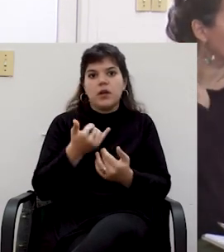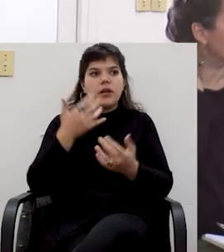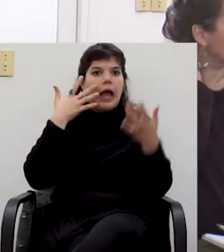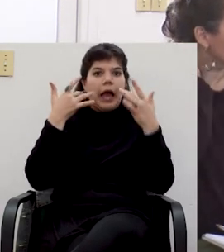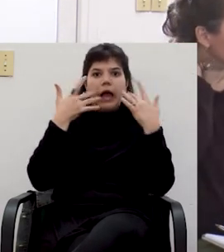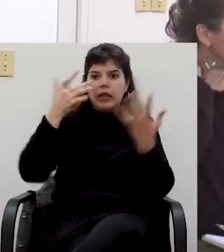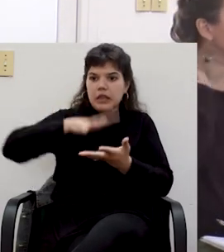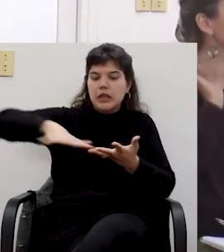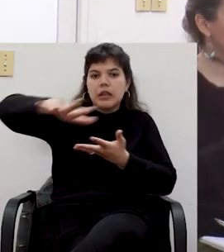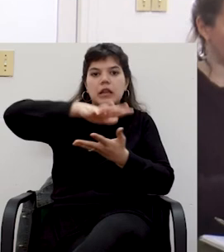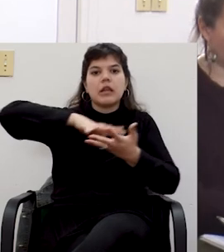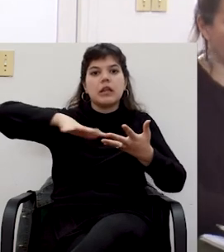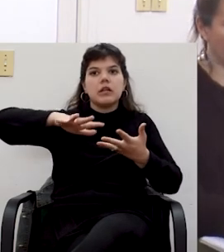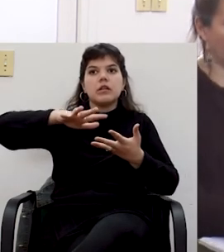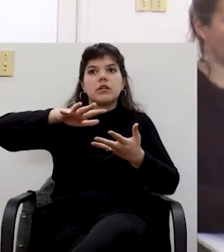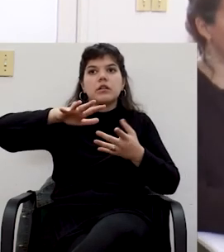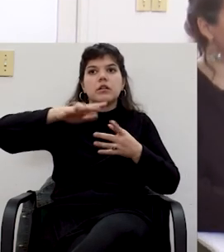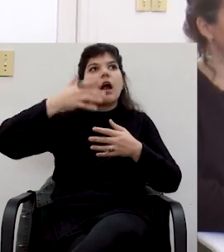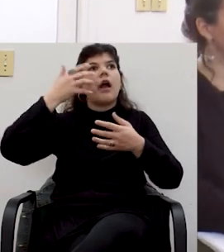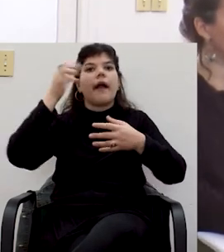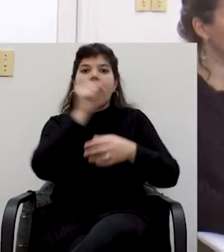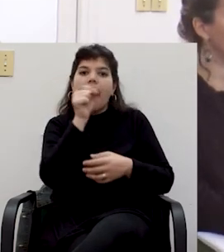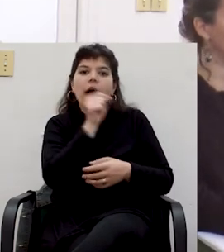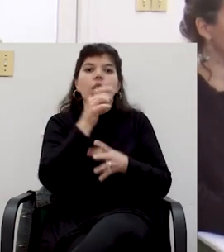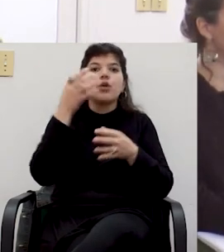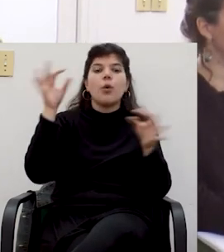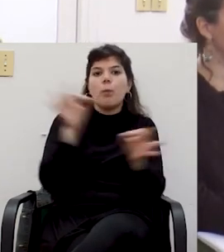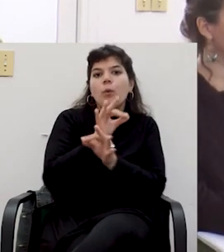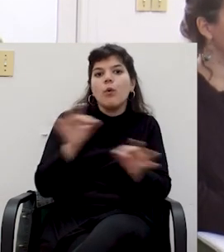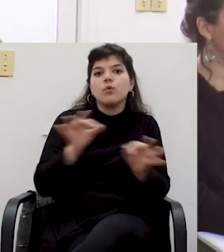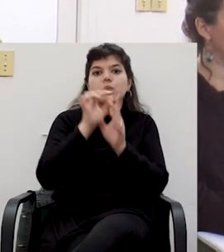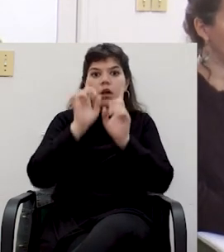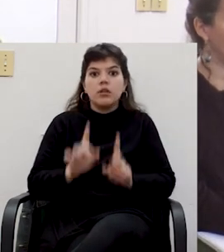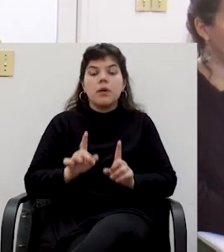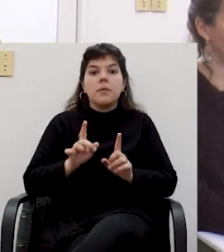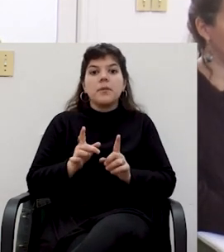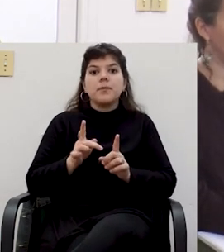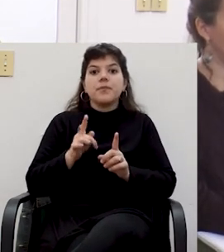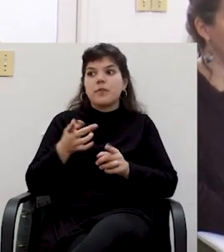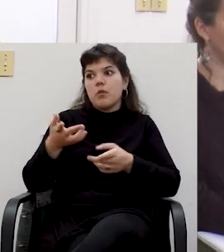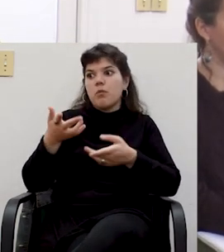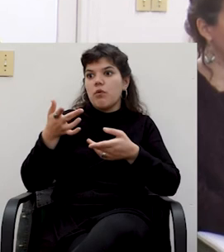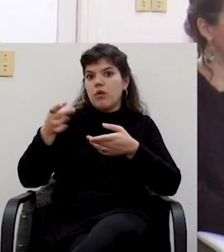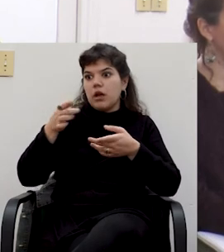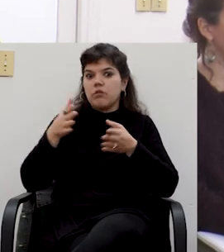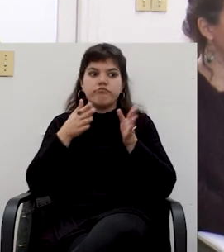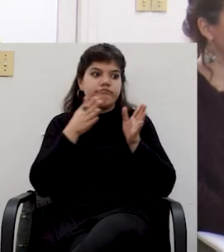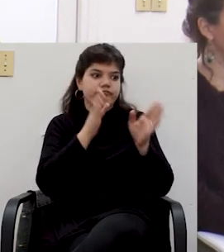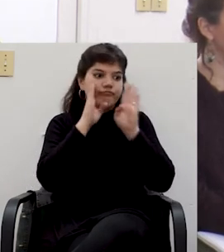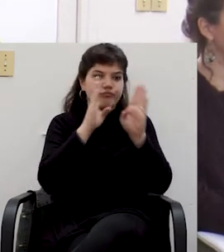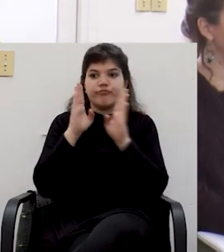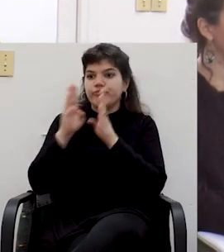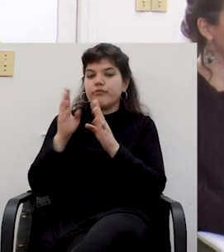escénicas y canto y música. Esas son básicamente las dos líneas de trabajo. Y en este